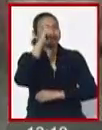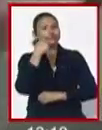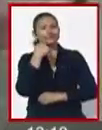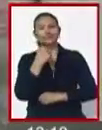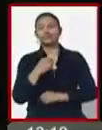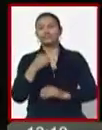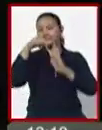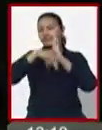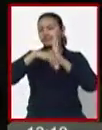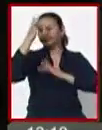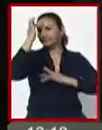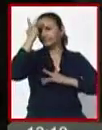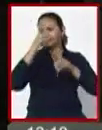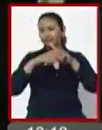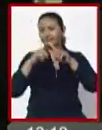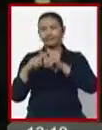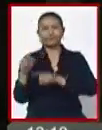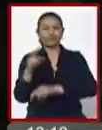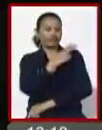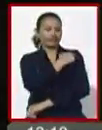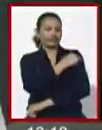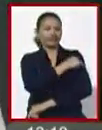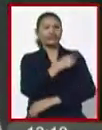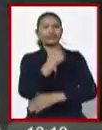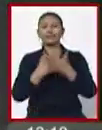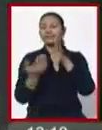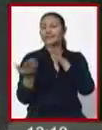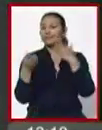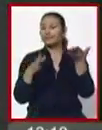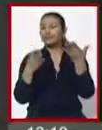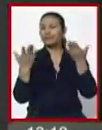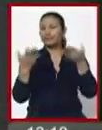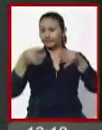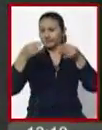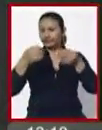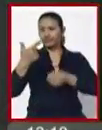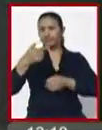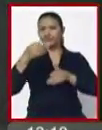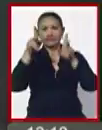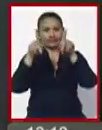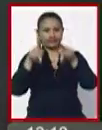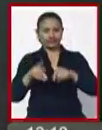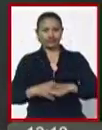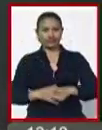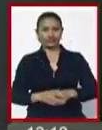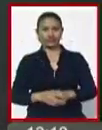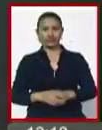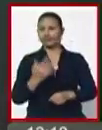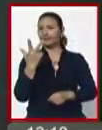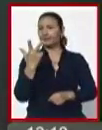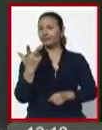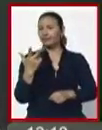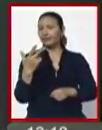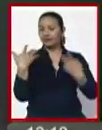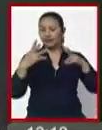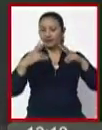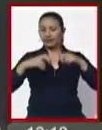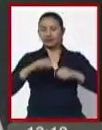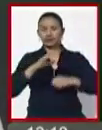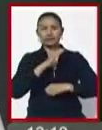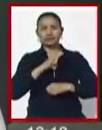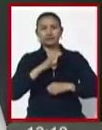en terapia intensiva de diferentes hospitales. En los casos de muertos están confirmados los 21. Hay 3 en estudio del